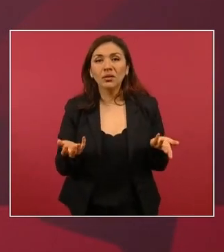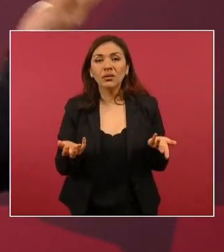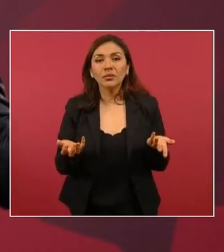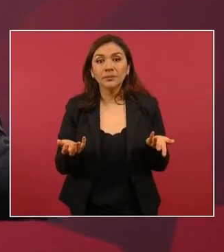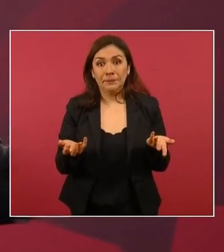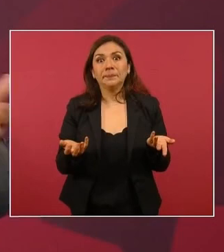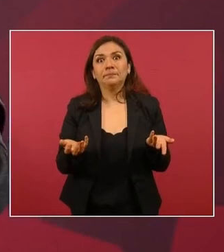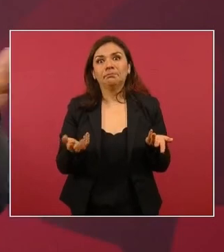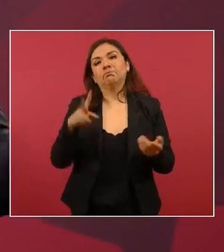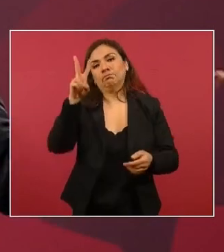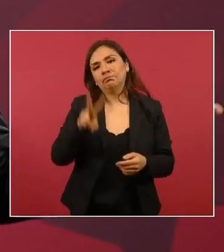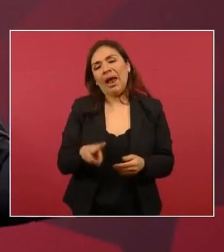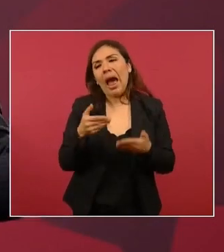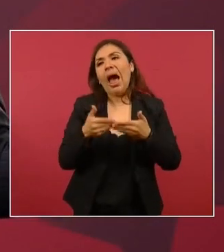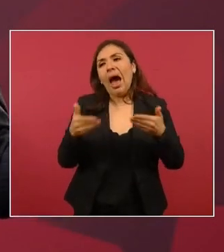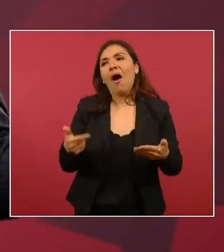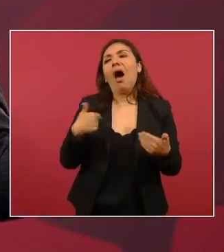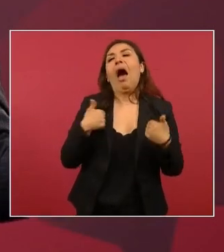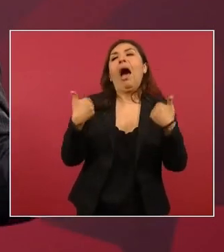Pues los entiendo, ¿no?,